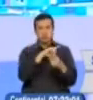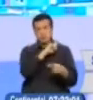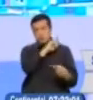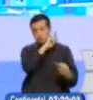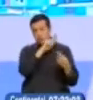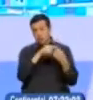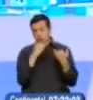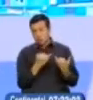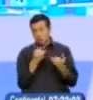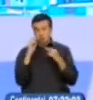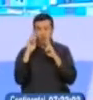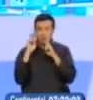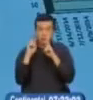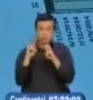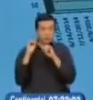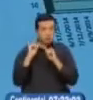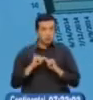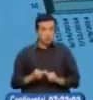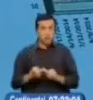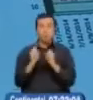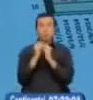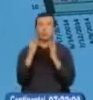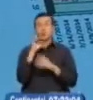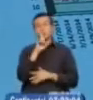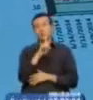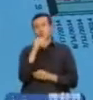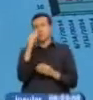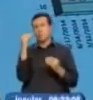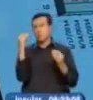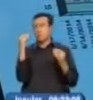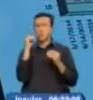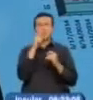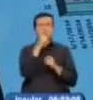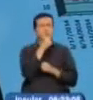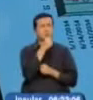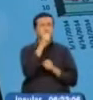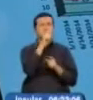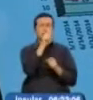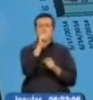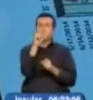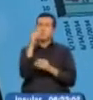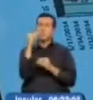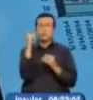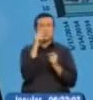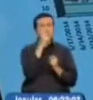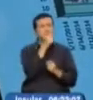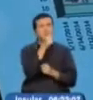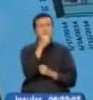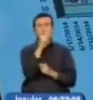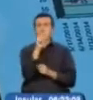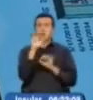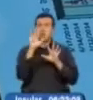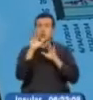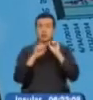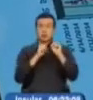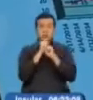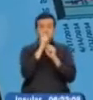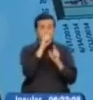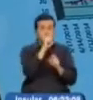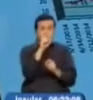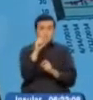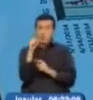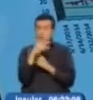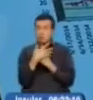hemos venido haciendo. Son cientos de miles de encuestas que nosotros hemos realizado a lo largo de estos 10 años y vemos